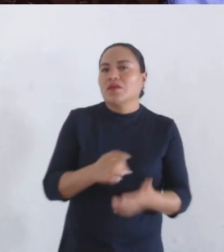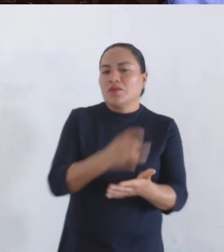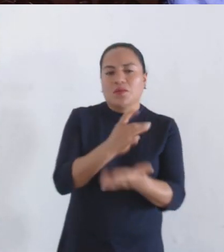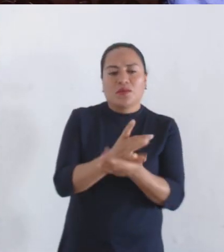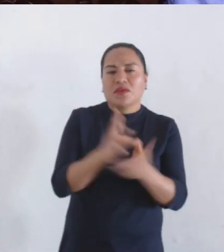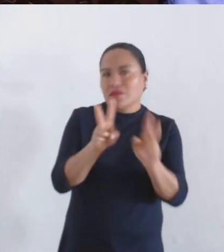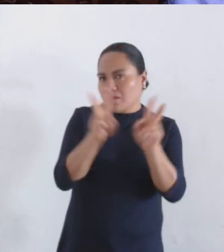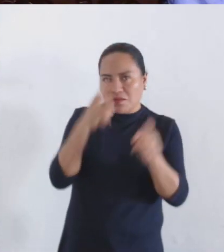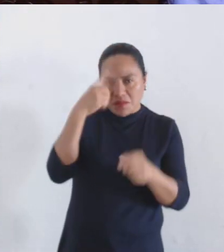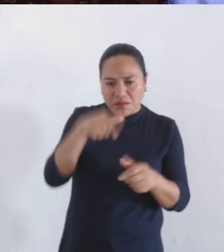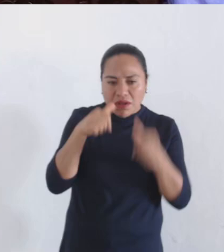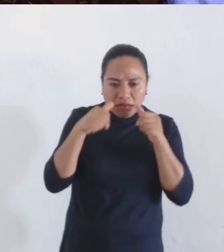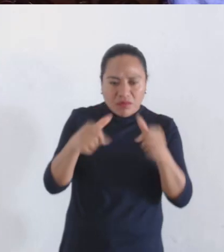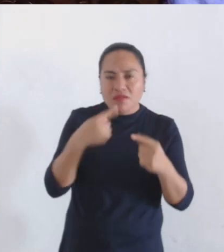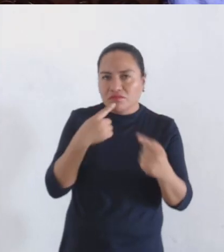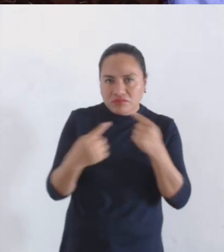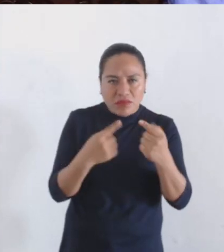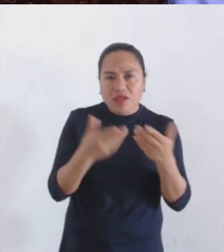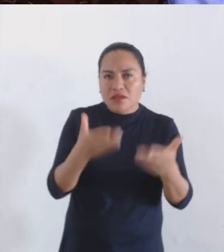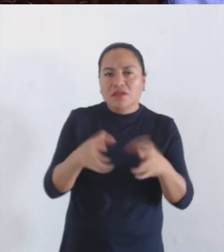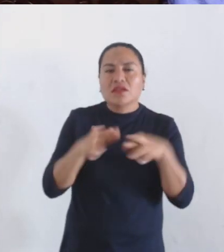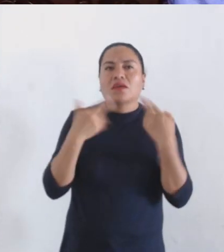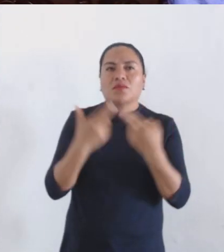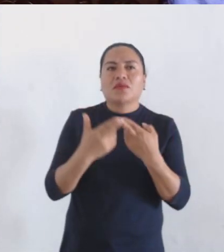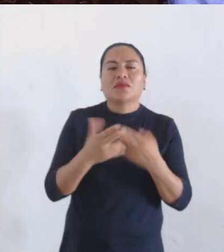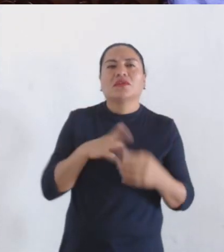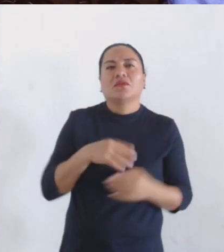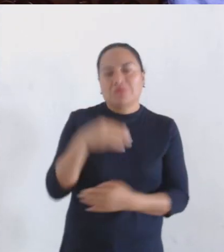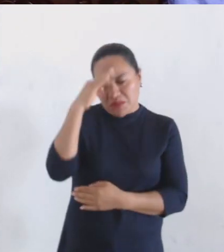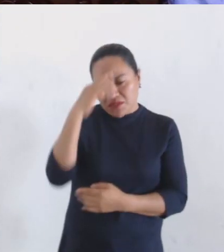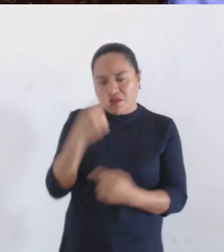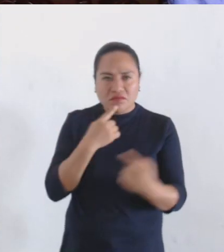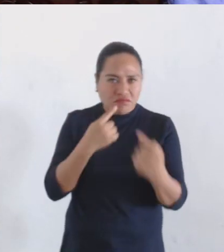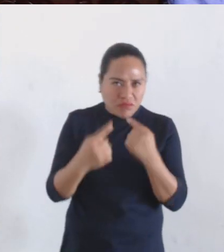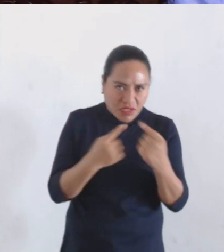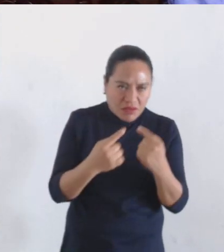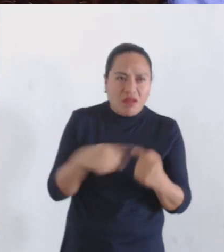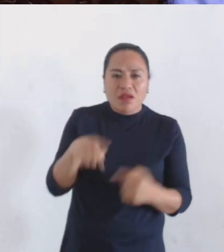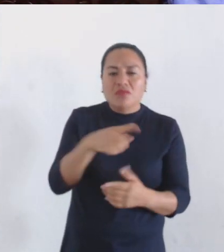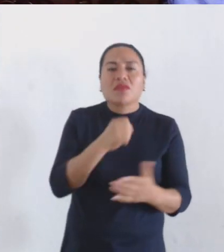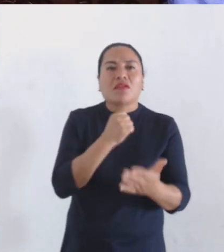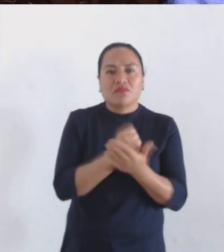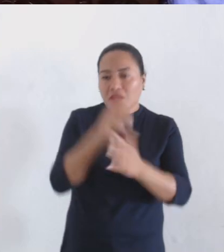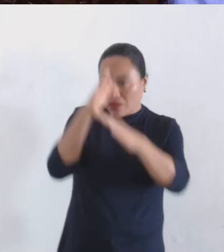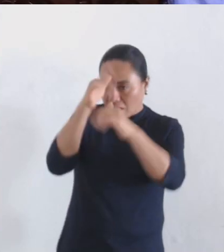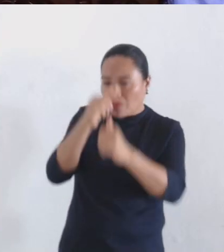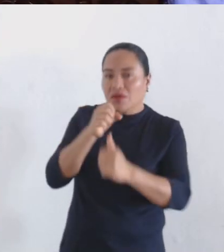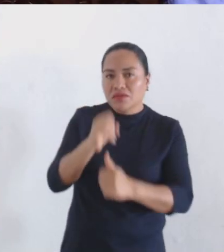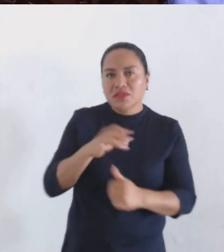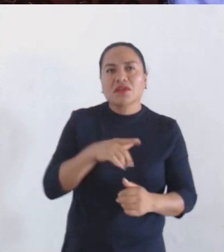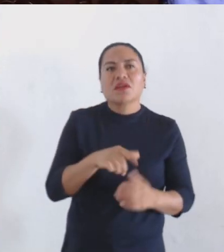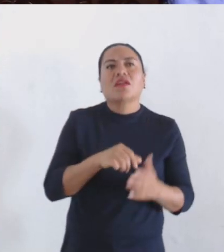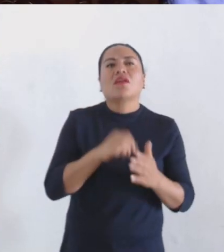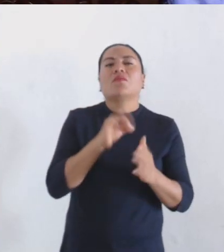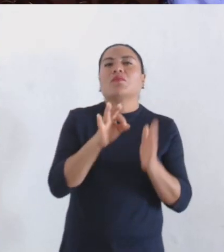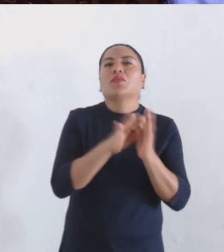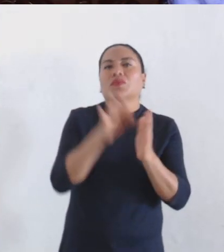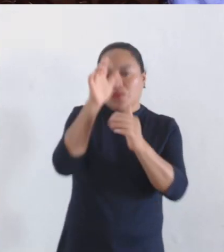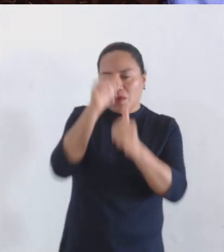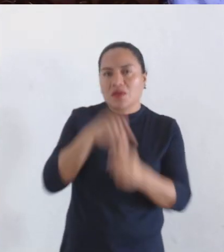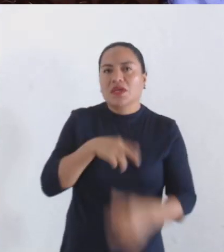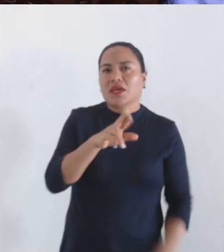único asunto en cartera para dar cuenta en esta sesión es el análisis, discusión y, en su caso, aprobación del punto de acuerdo con número